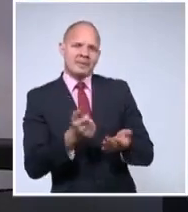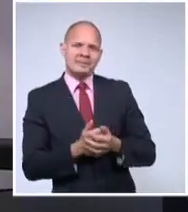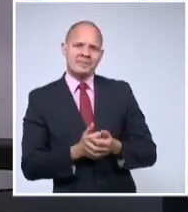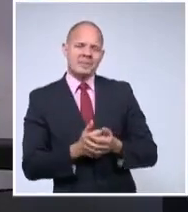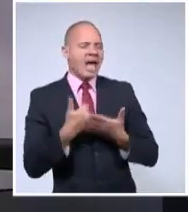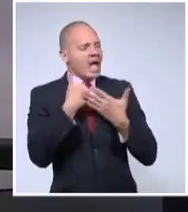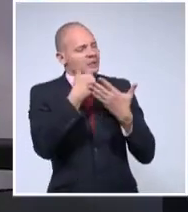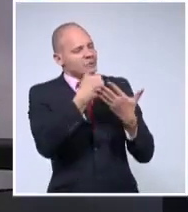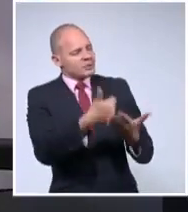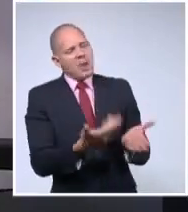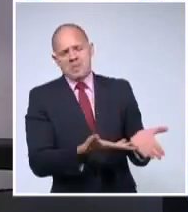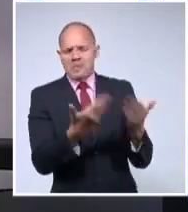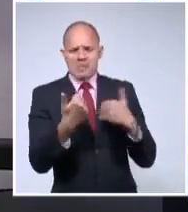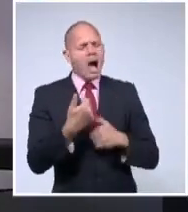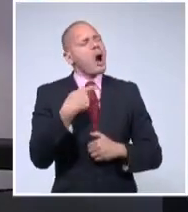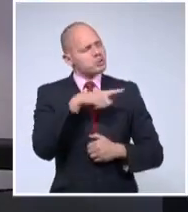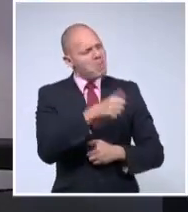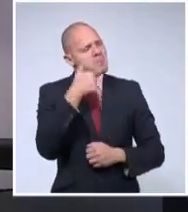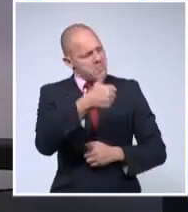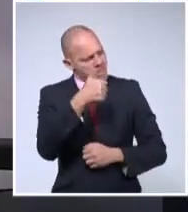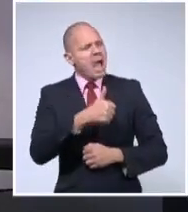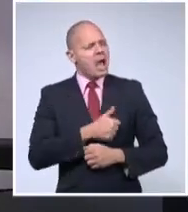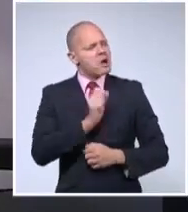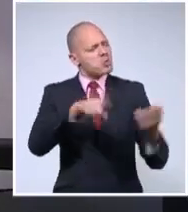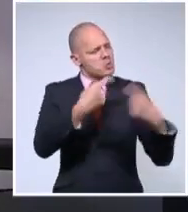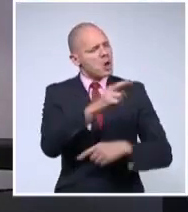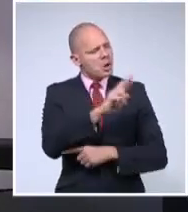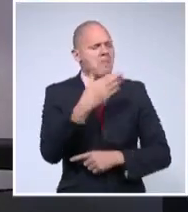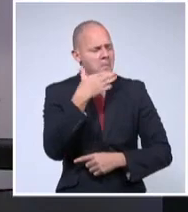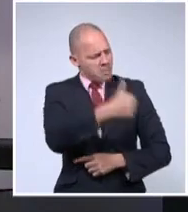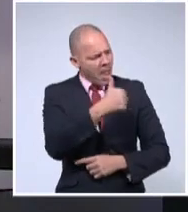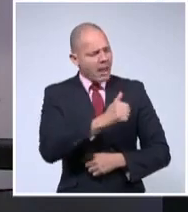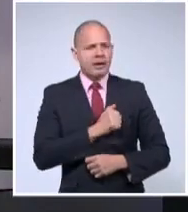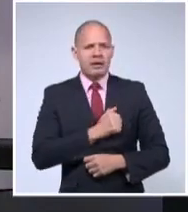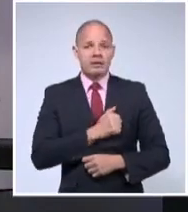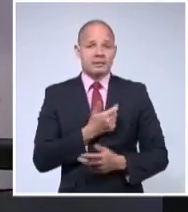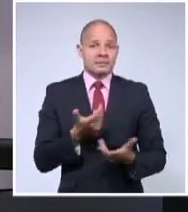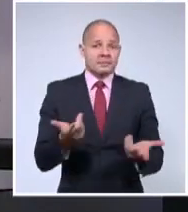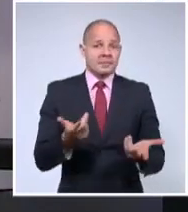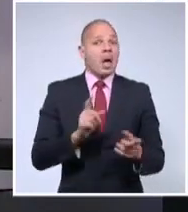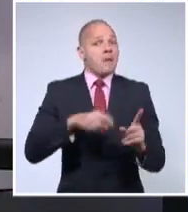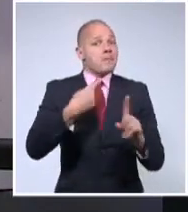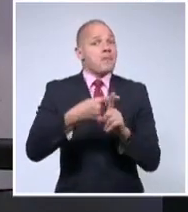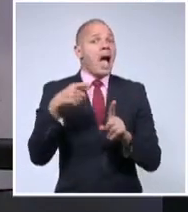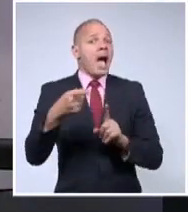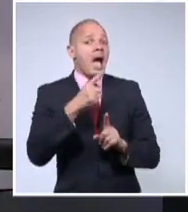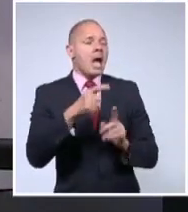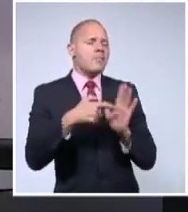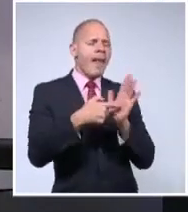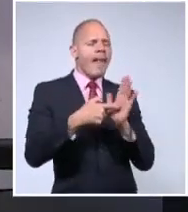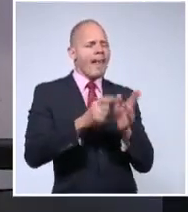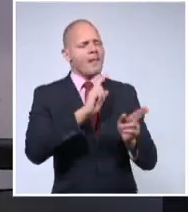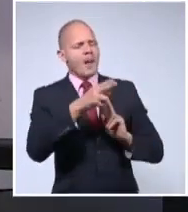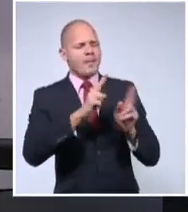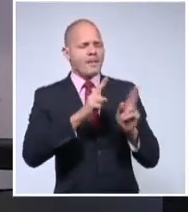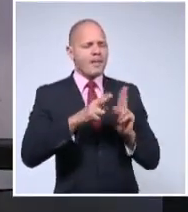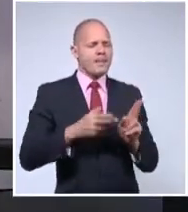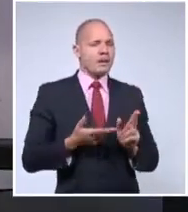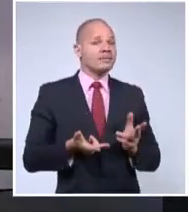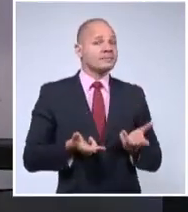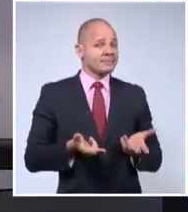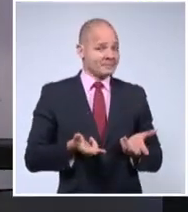con lo cual se expuso él mismo también a la infección, y para brindarles orientaciones. Hay que recordar que estas personas son,